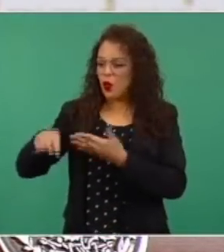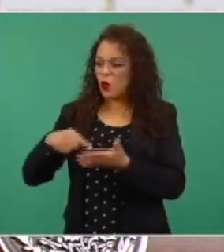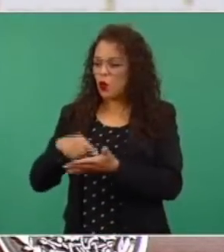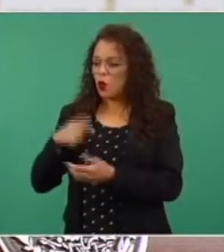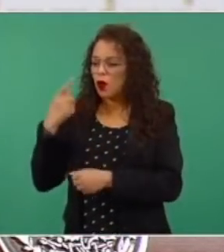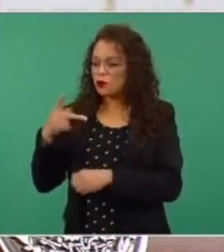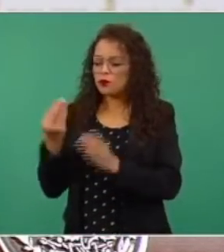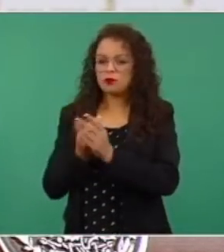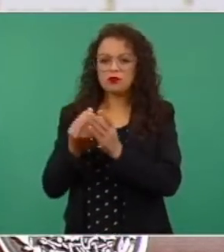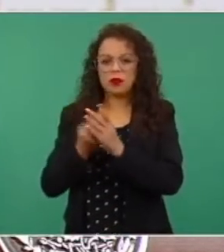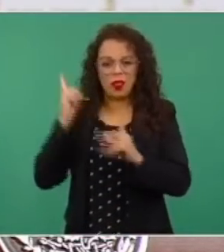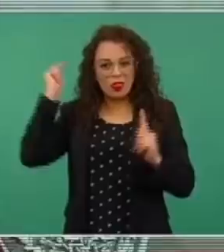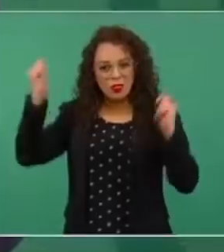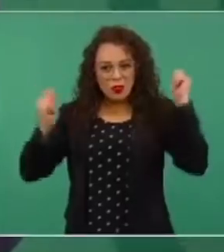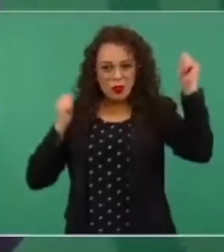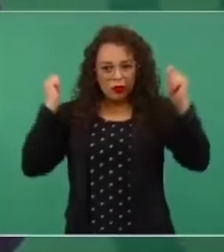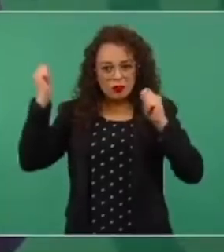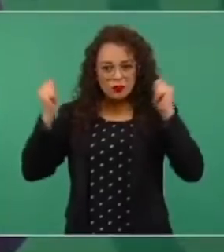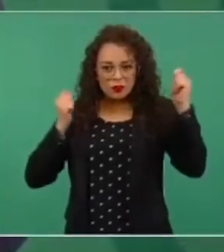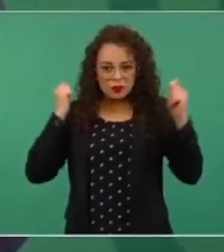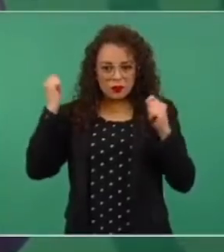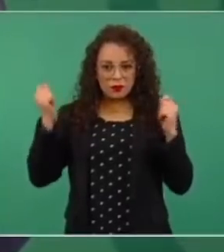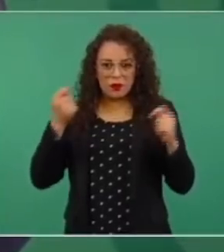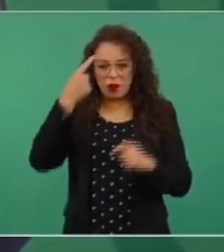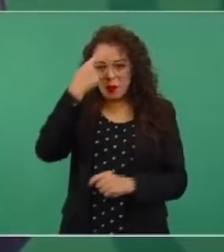enfrentar o contrarrestar